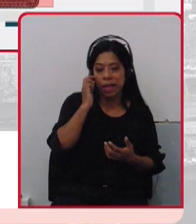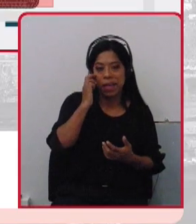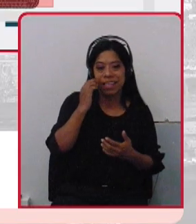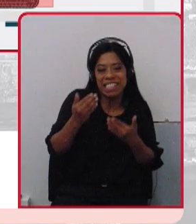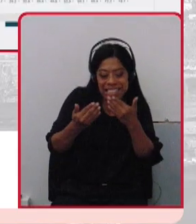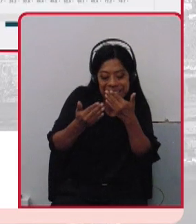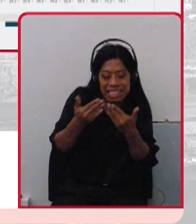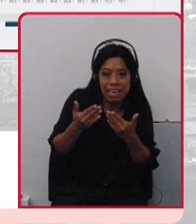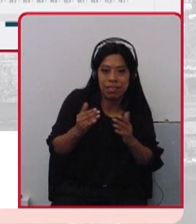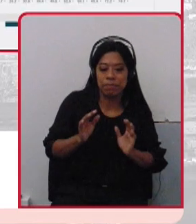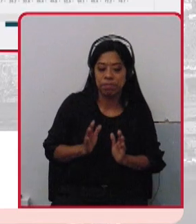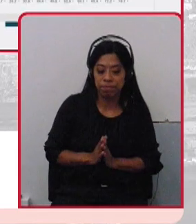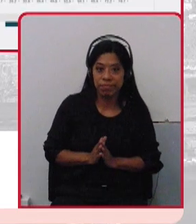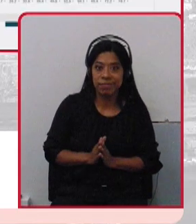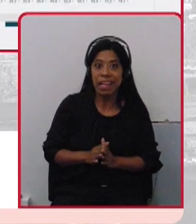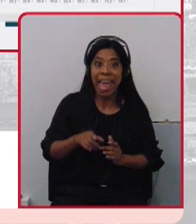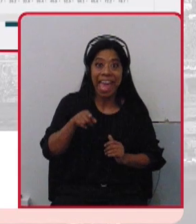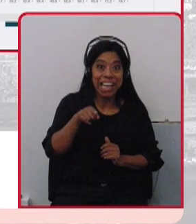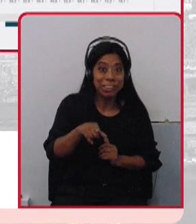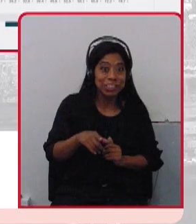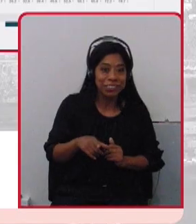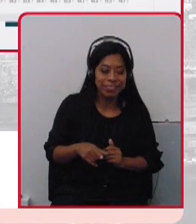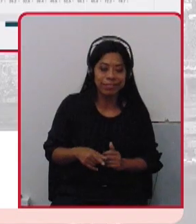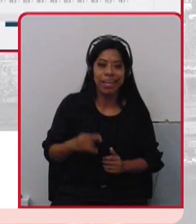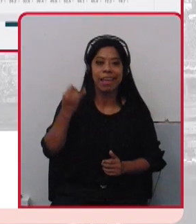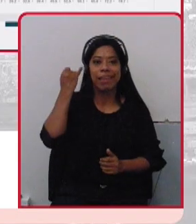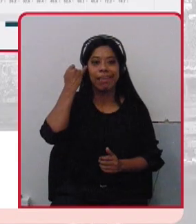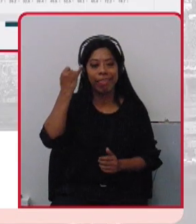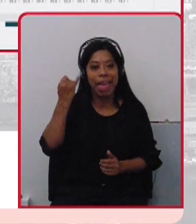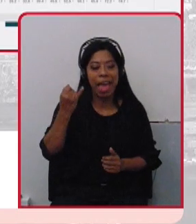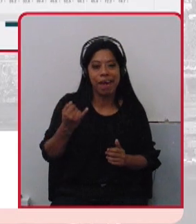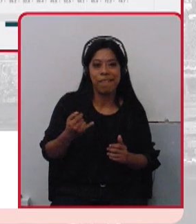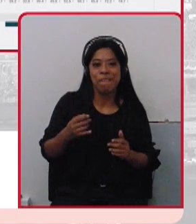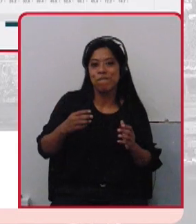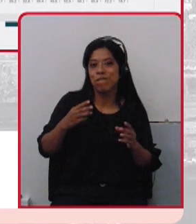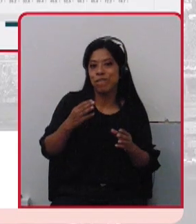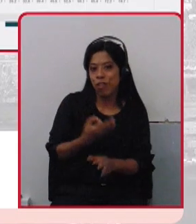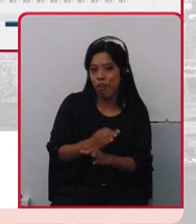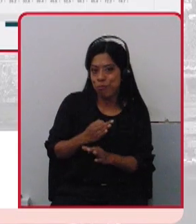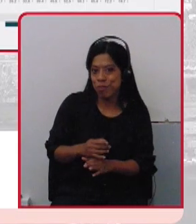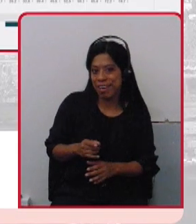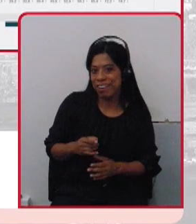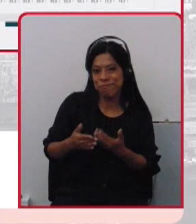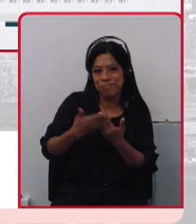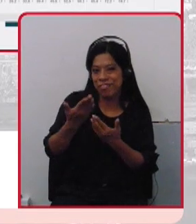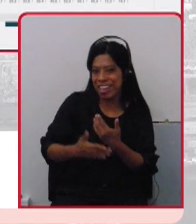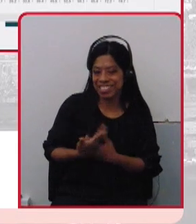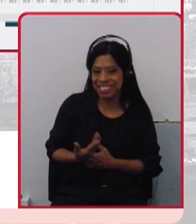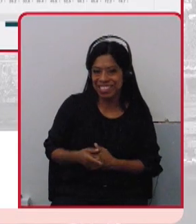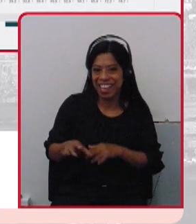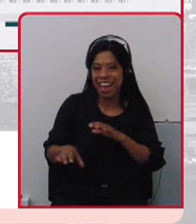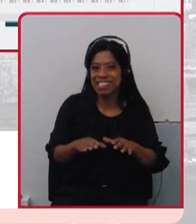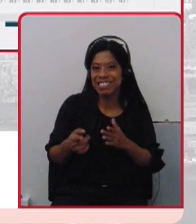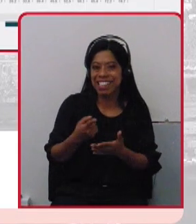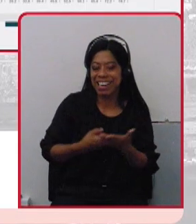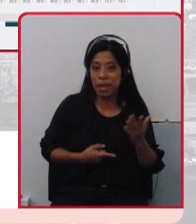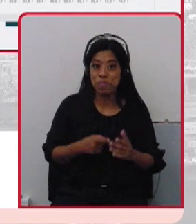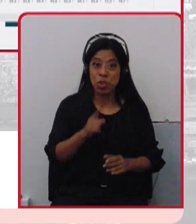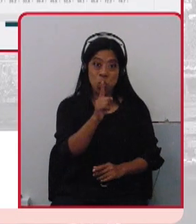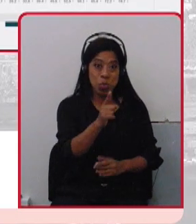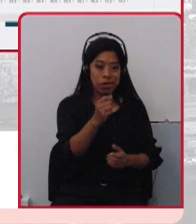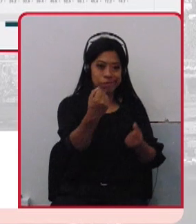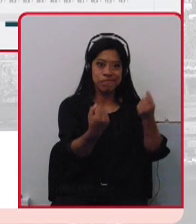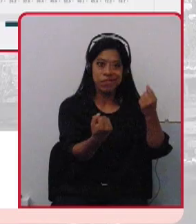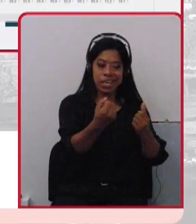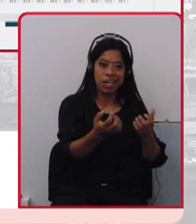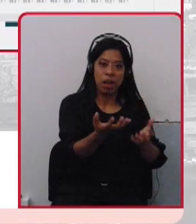evento de colisión. Entonces, siendo así, planteé una fórmula empírica muy sencilla. Simplemente, ¿qué hice? Tengo una pala